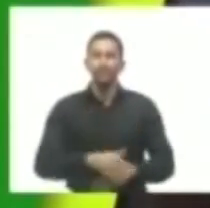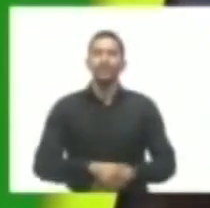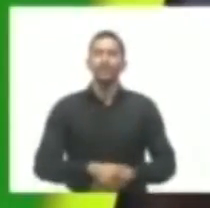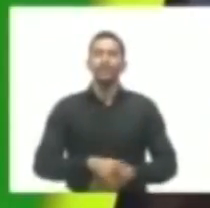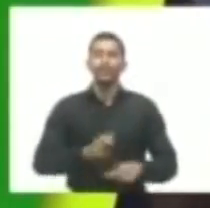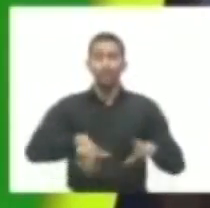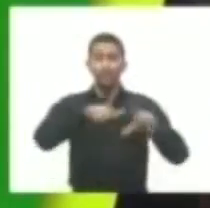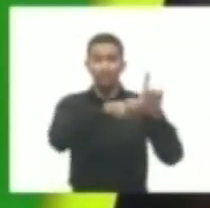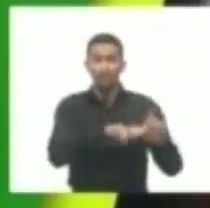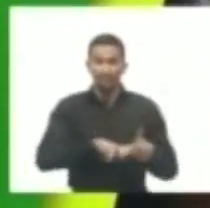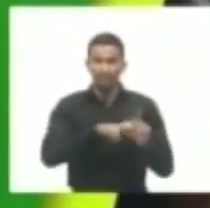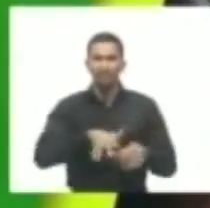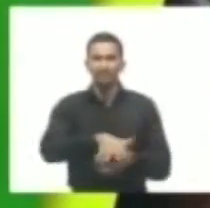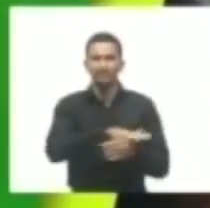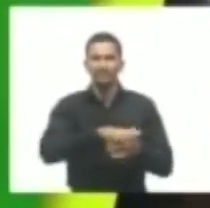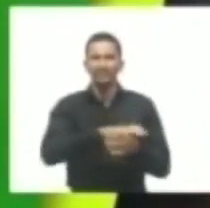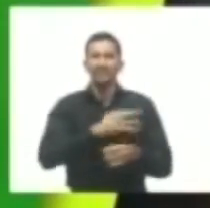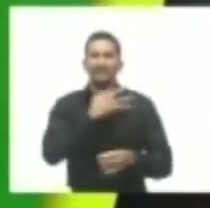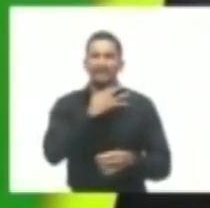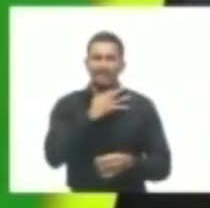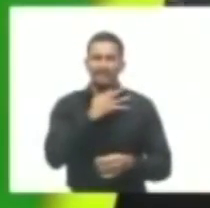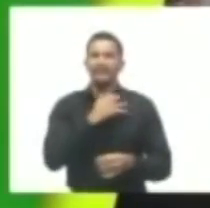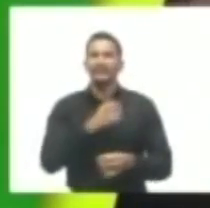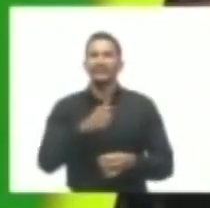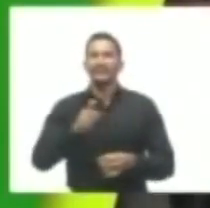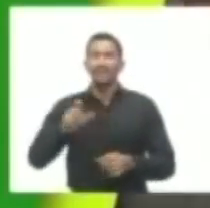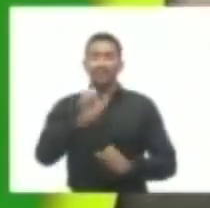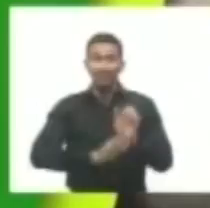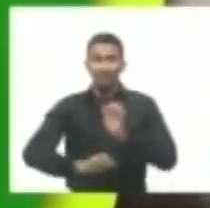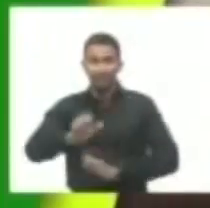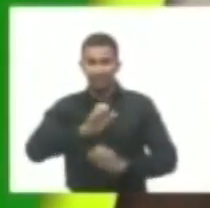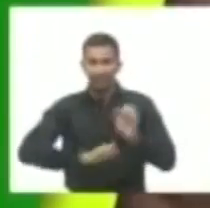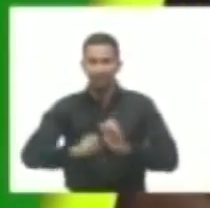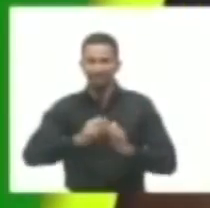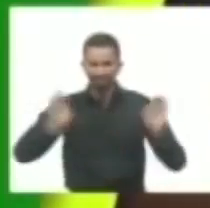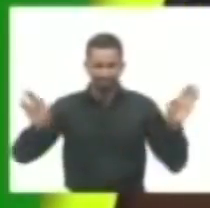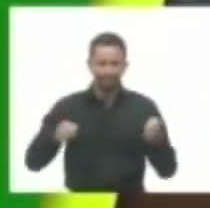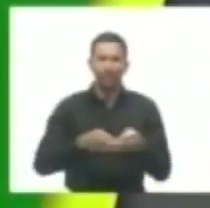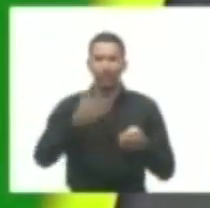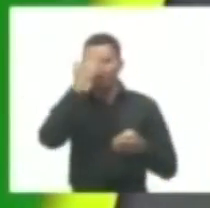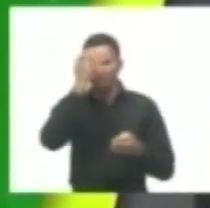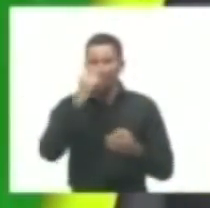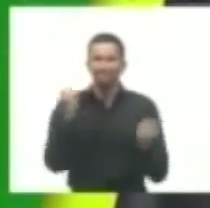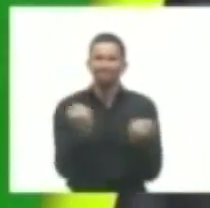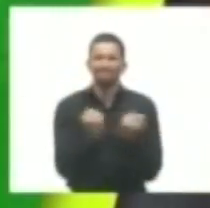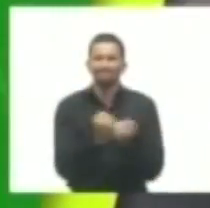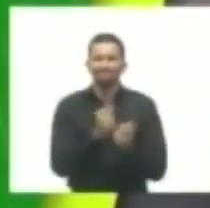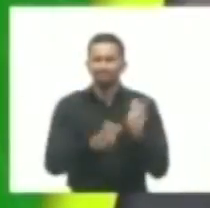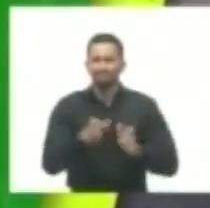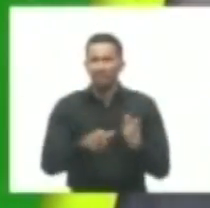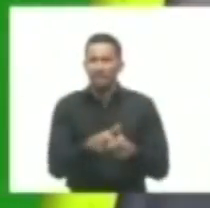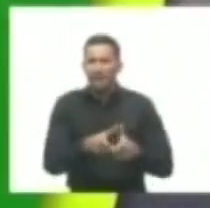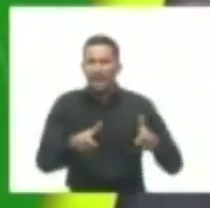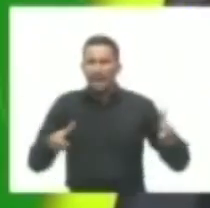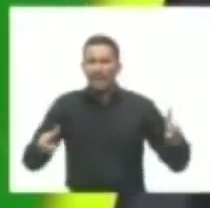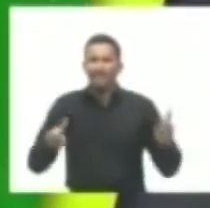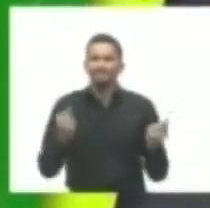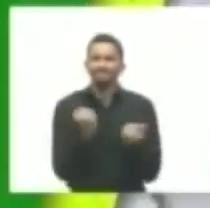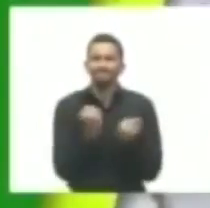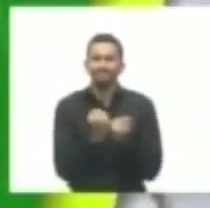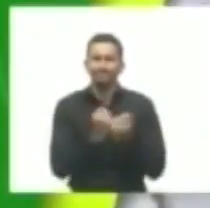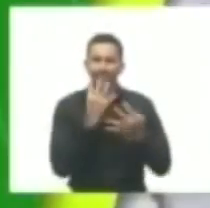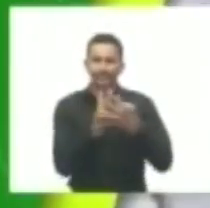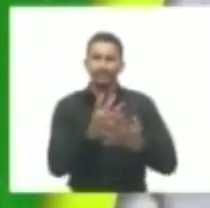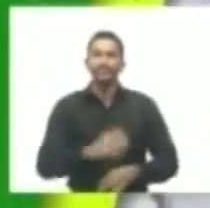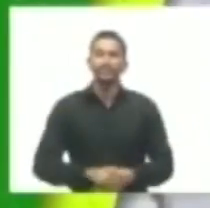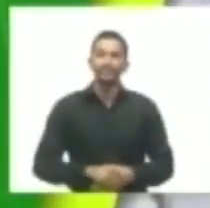Defensor del Pueblo ordena cierre de la cárcel de Riohacha por hacinamiento de un 500%. A esta hora se desarrollan audiencias de